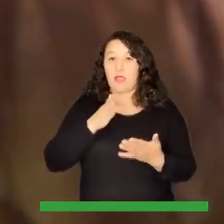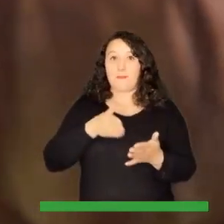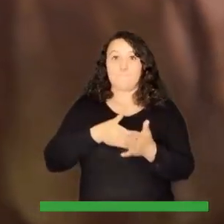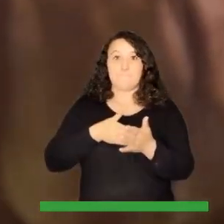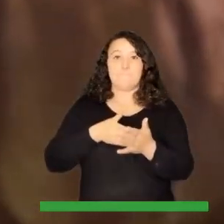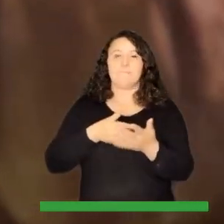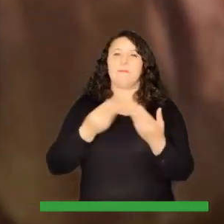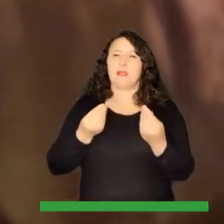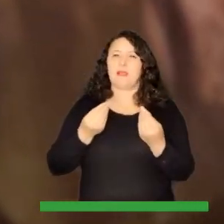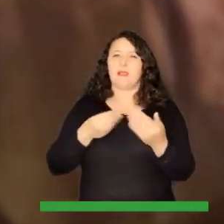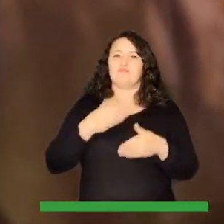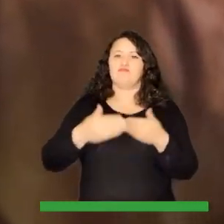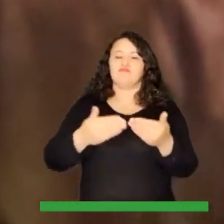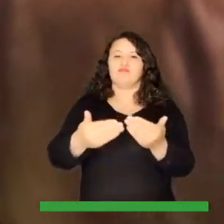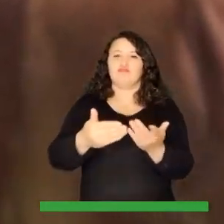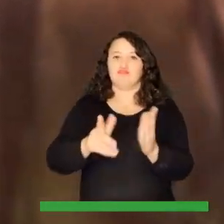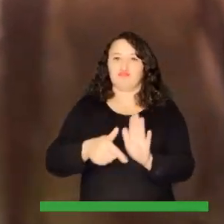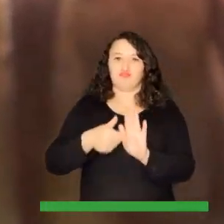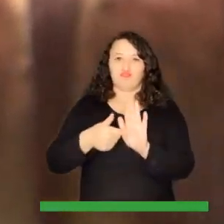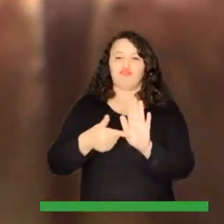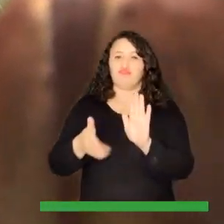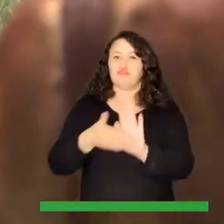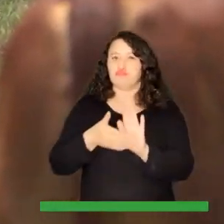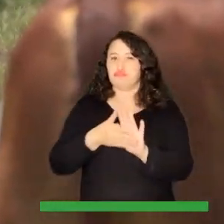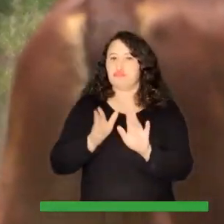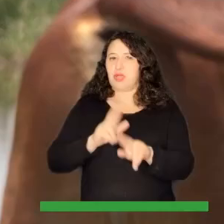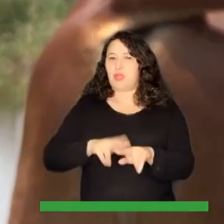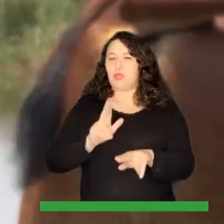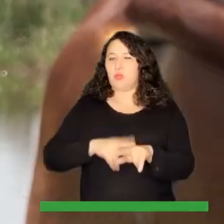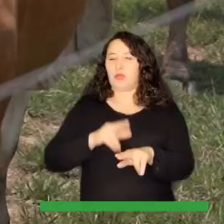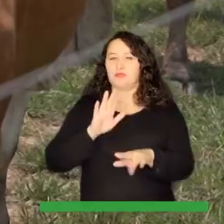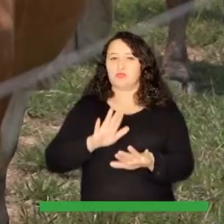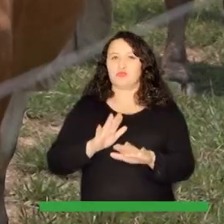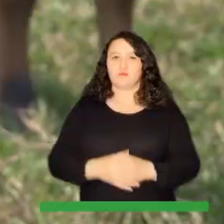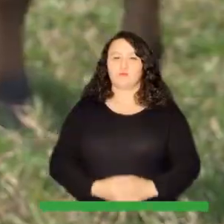el desarrollo o el demostrar su comportamiento natural.